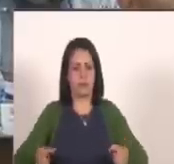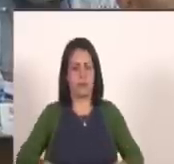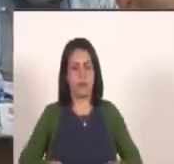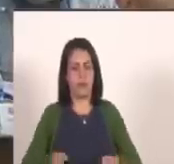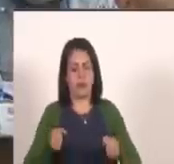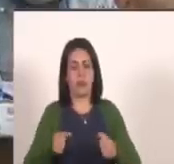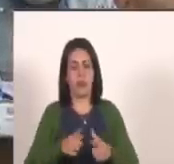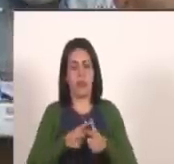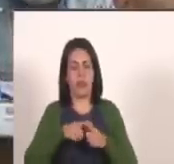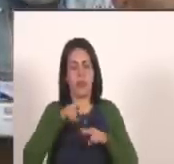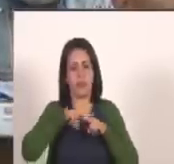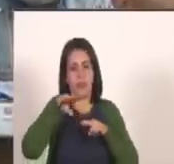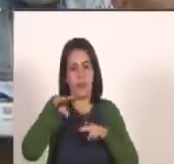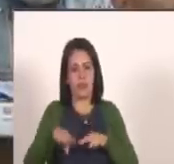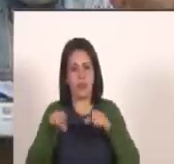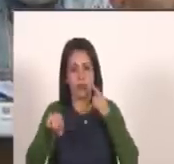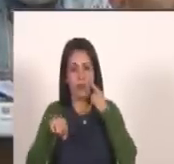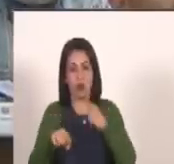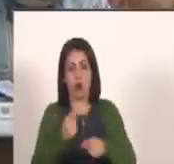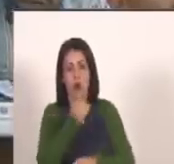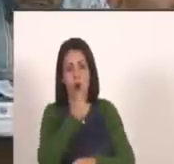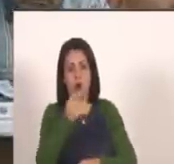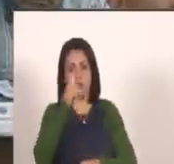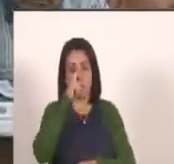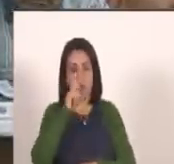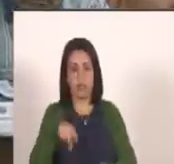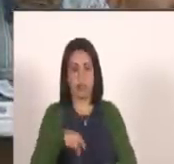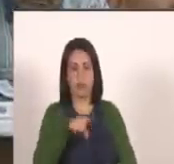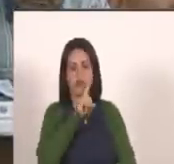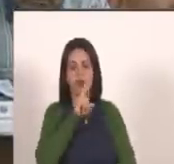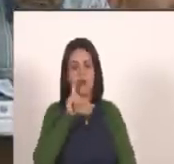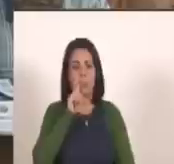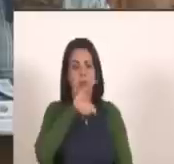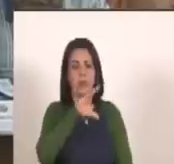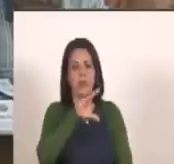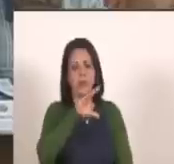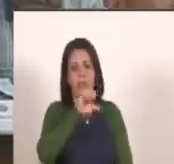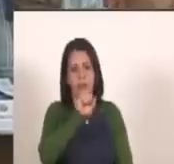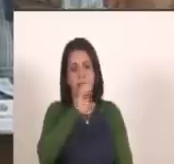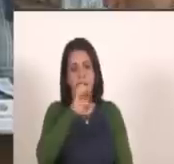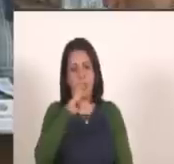displejia espástica, es un niño de cristal. Tiene 11 años de edad, se llama Sebastián.